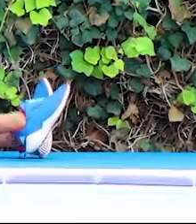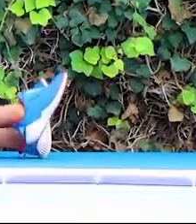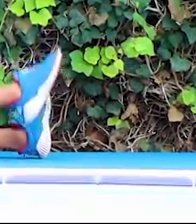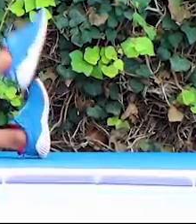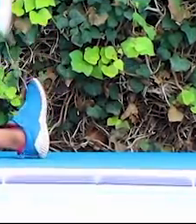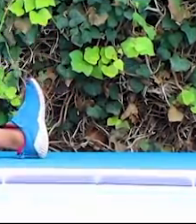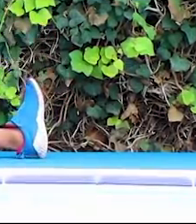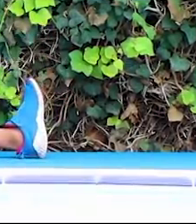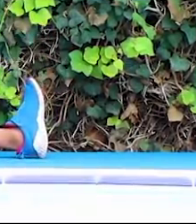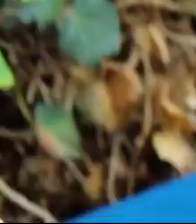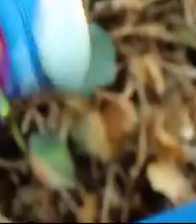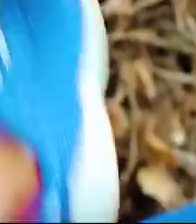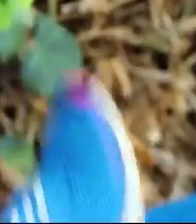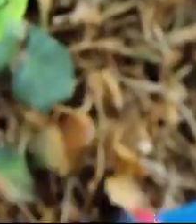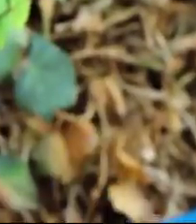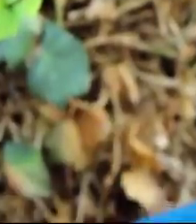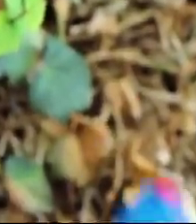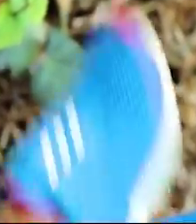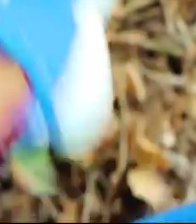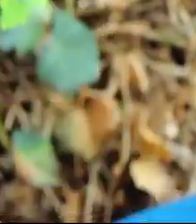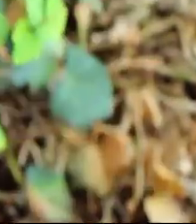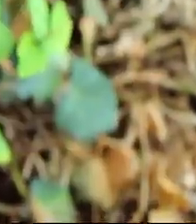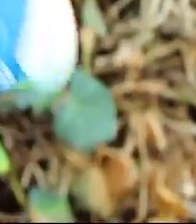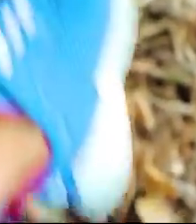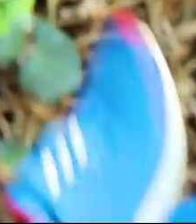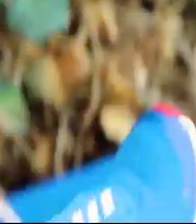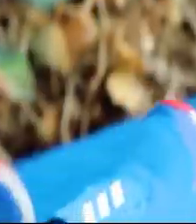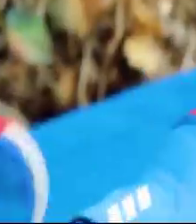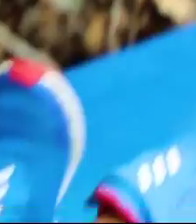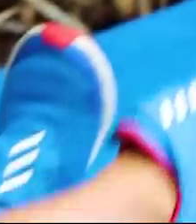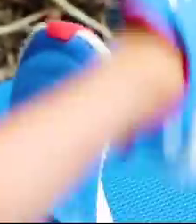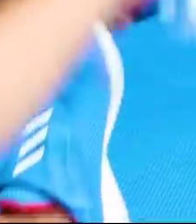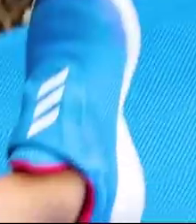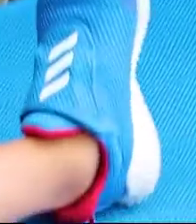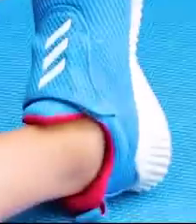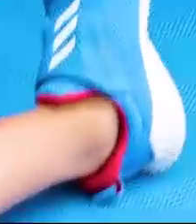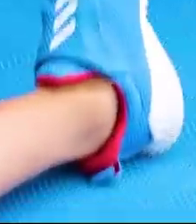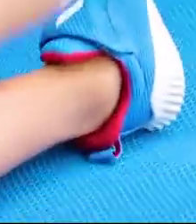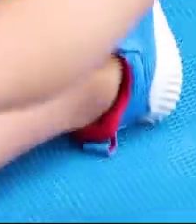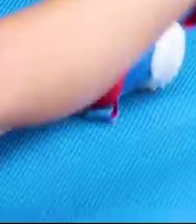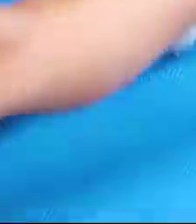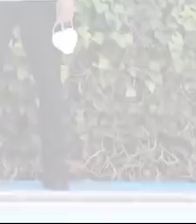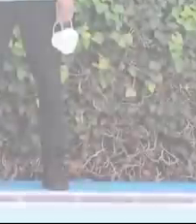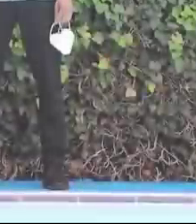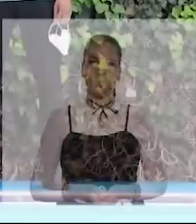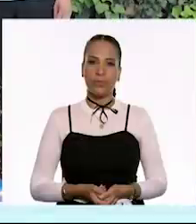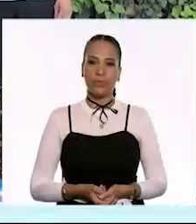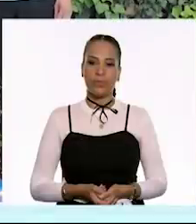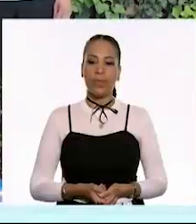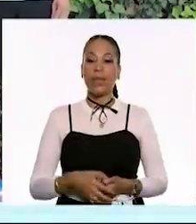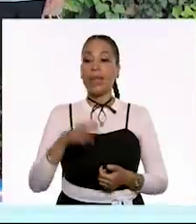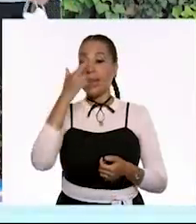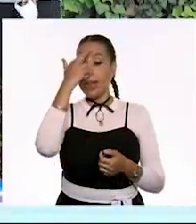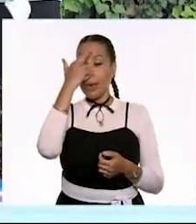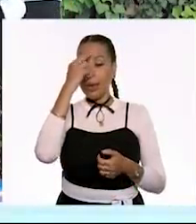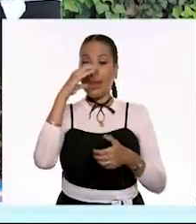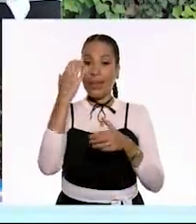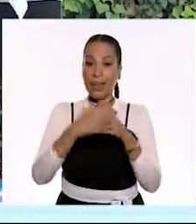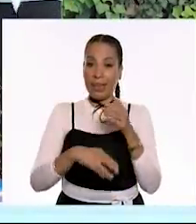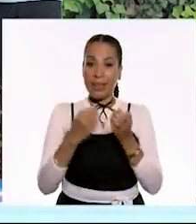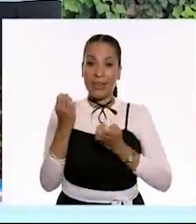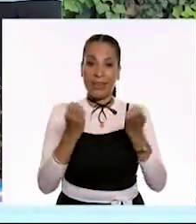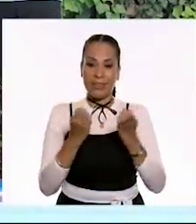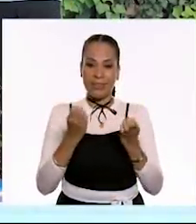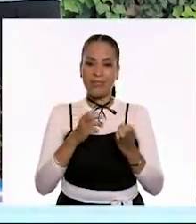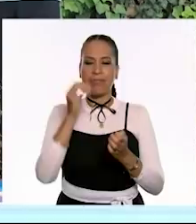sin tocar el piso, dos. Procura que no toque el piso tu talón, tres, una más. Recuerda, al terminar la